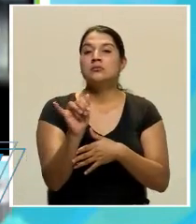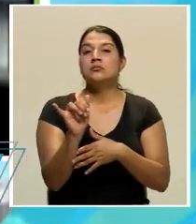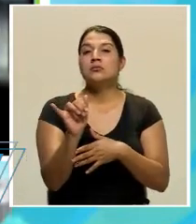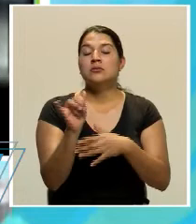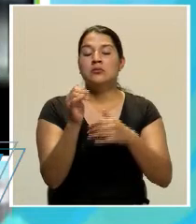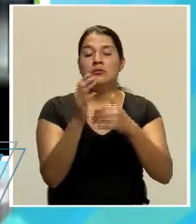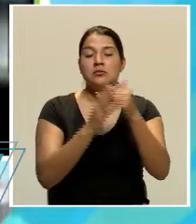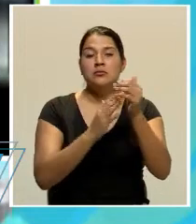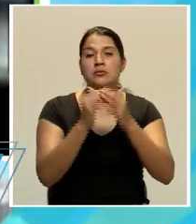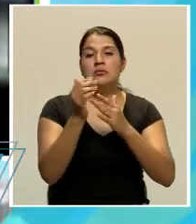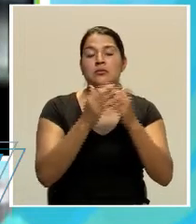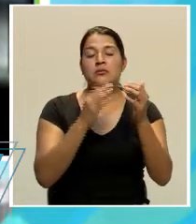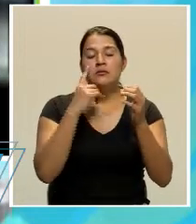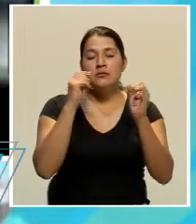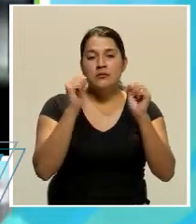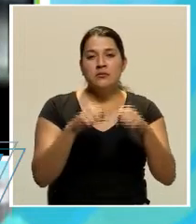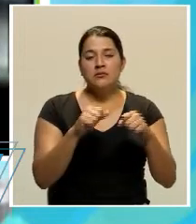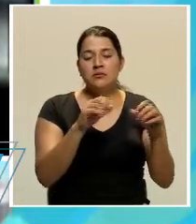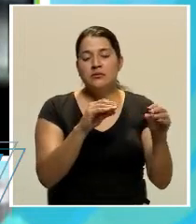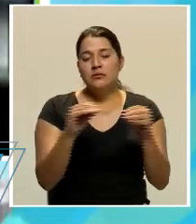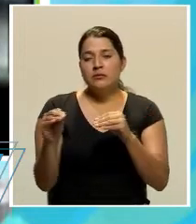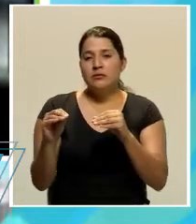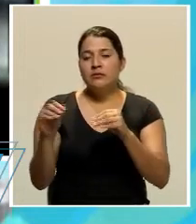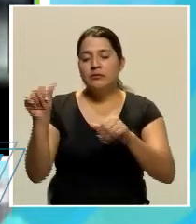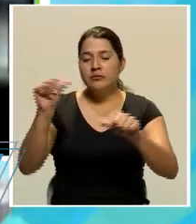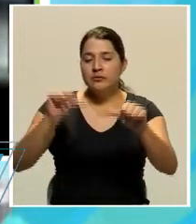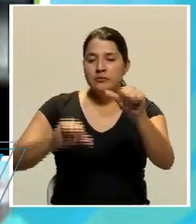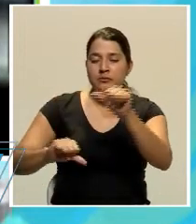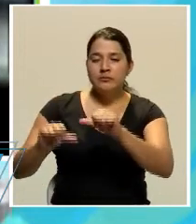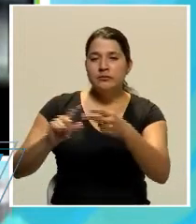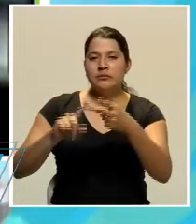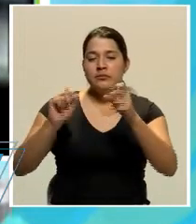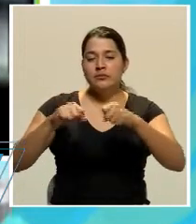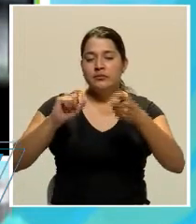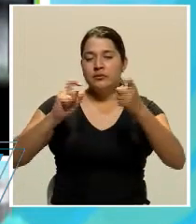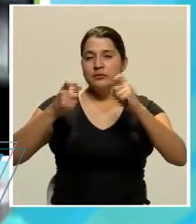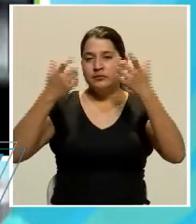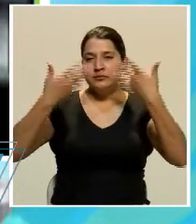para movilizar ciertos experimentos y transformarse,